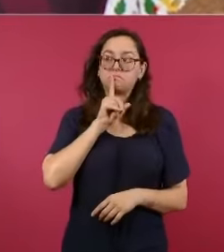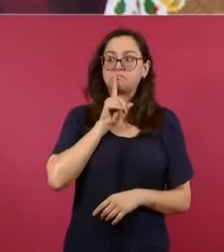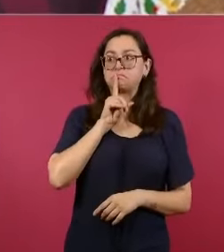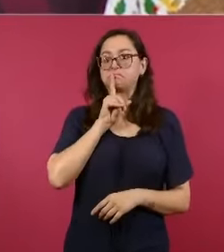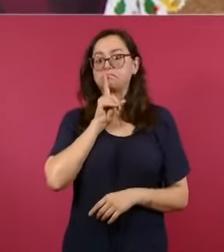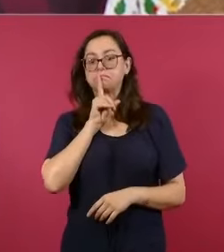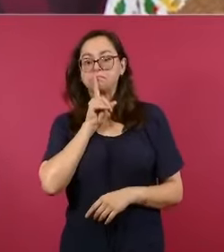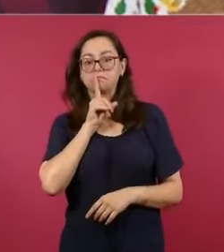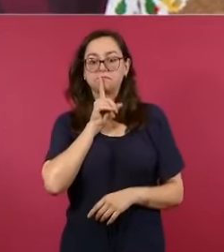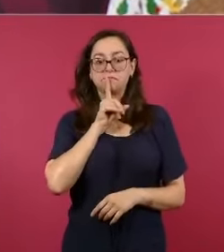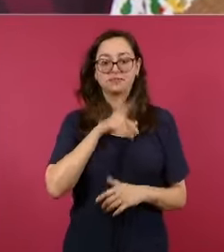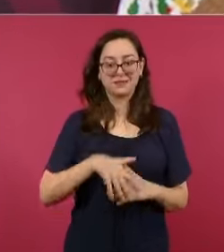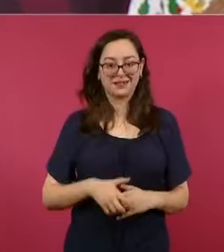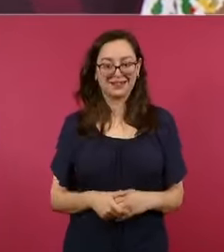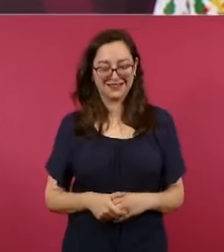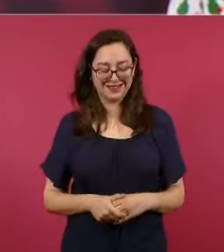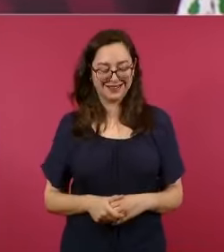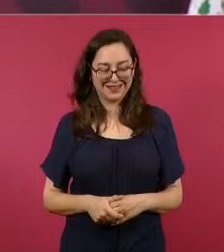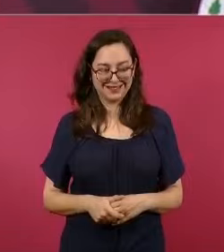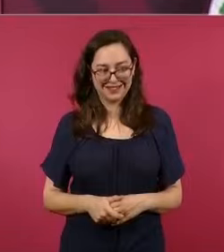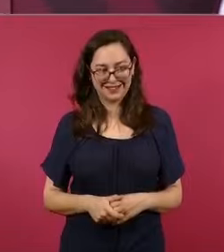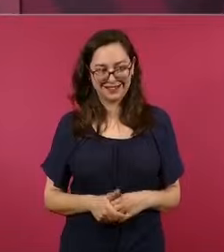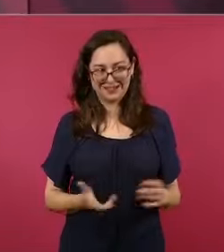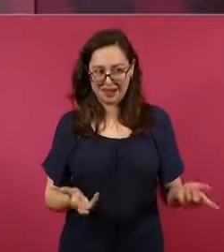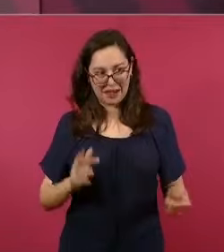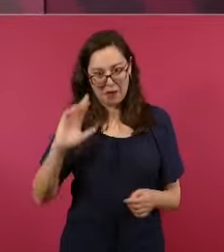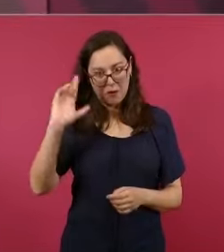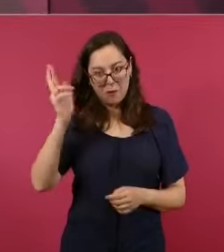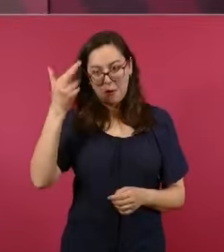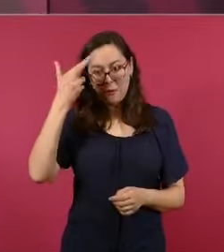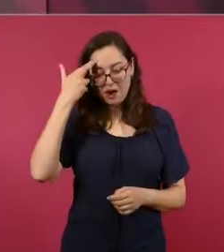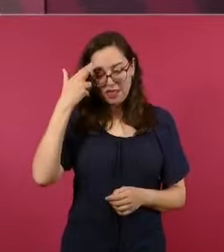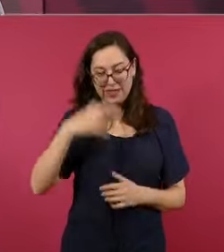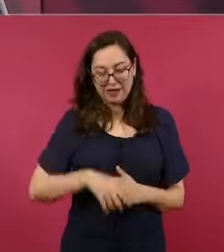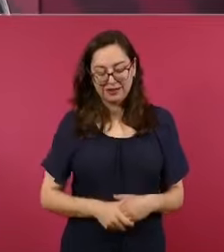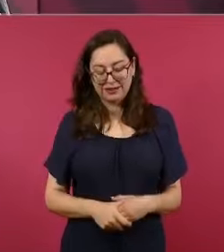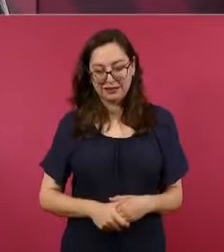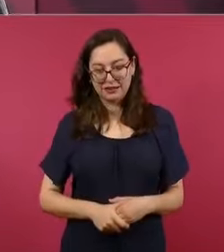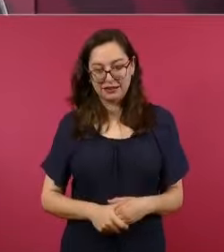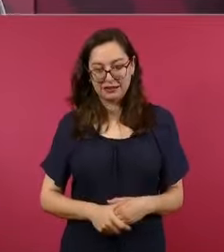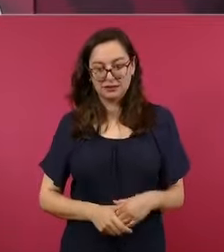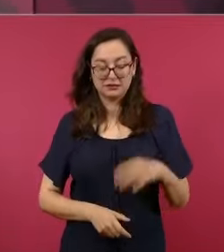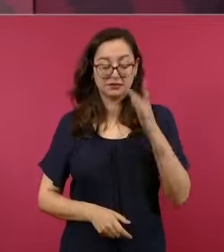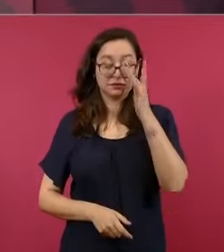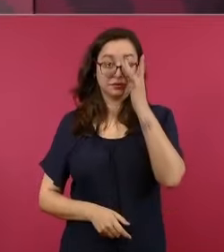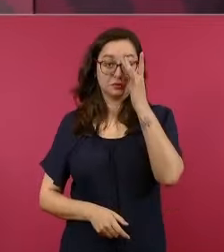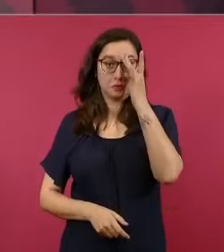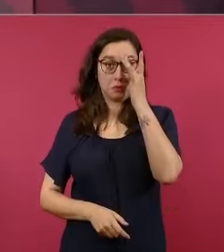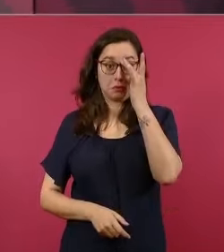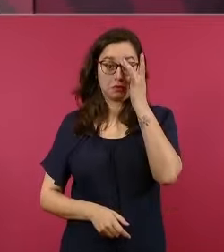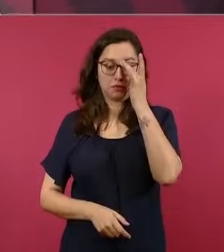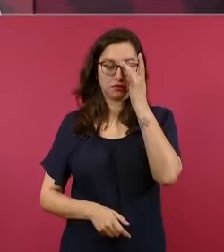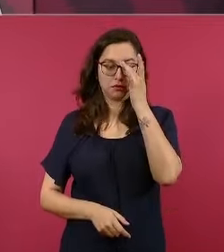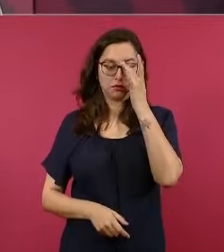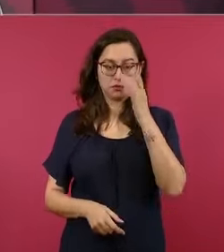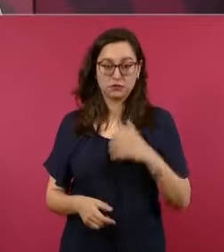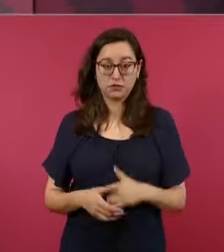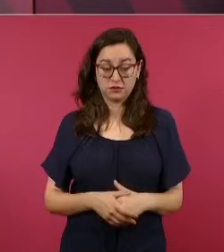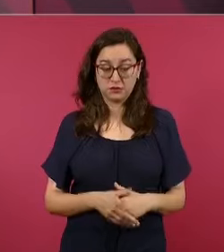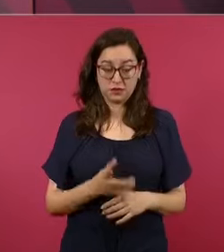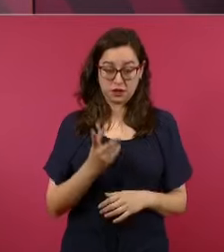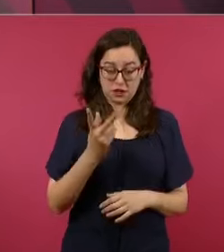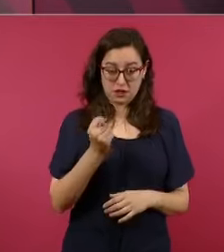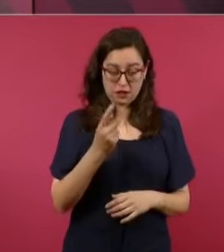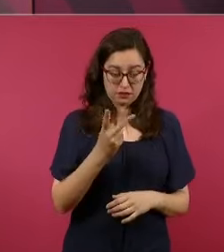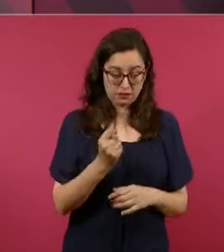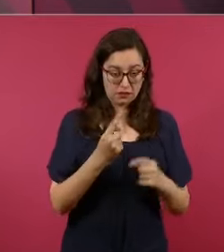este veo a los comentaristas de